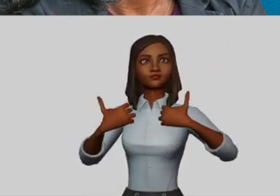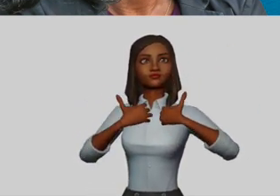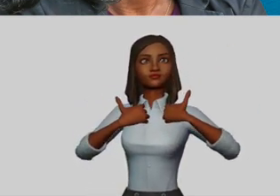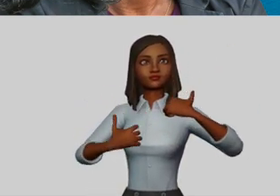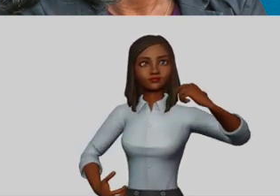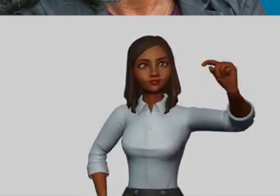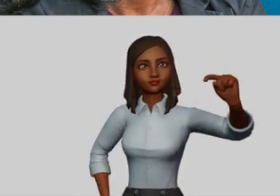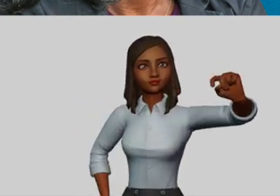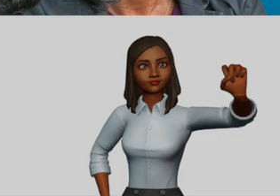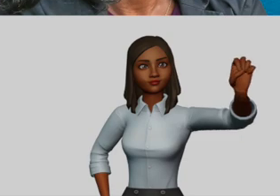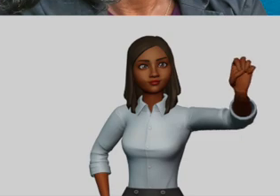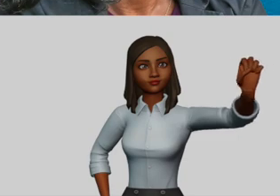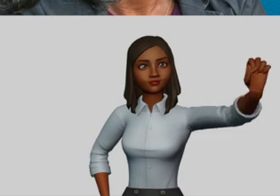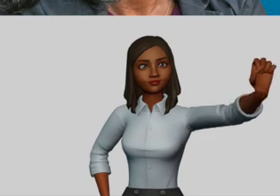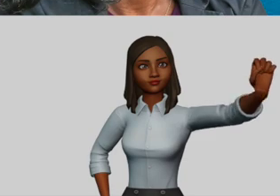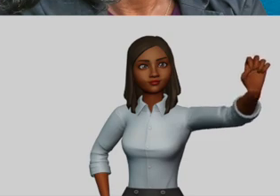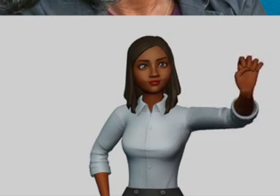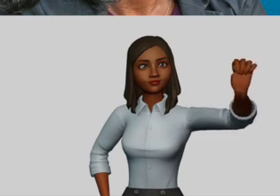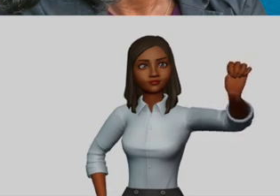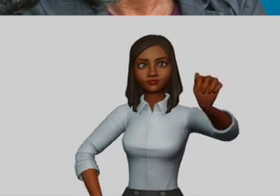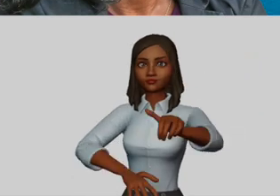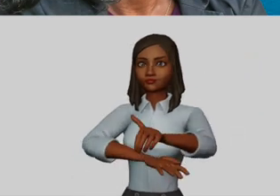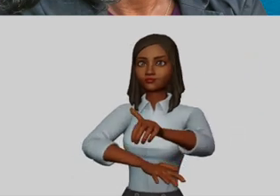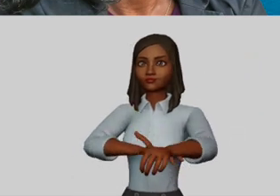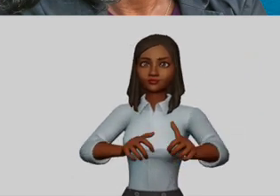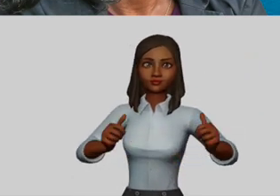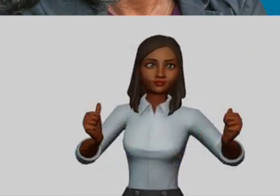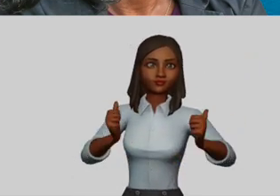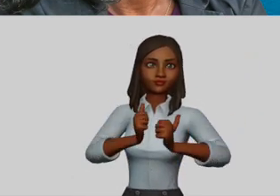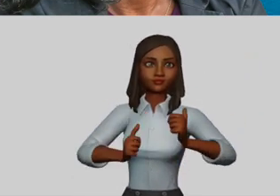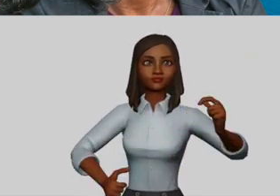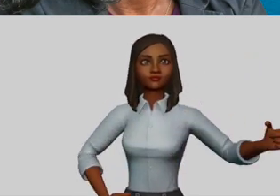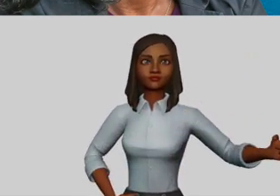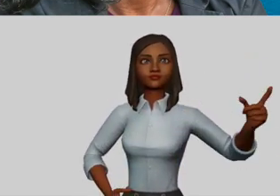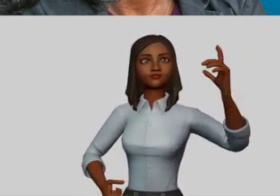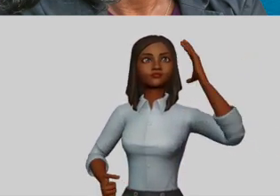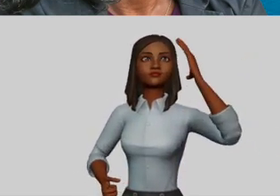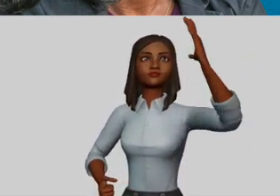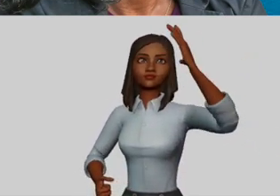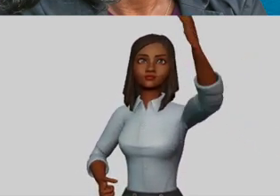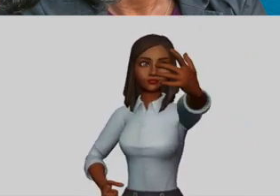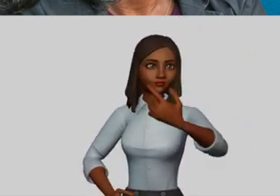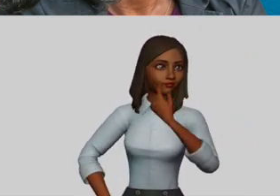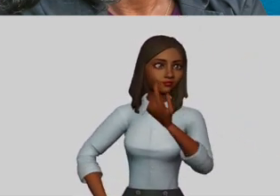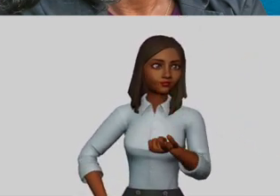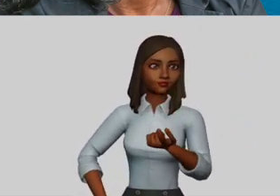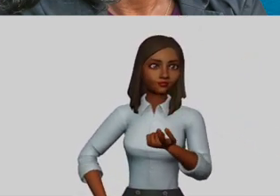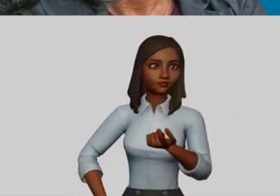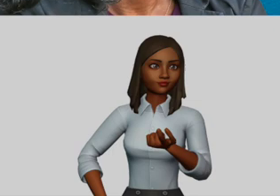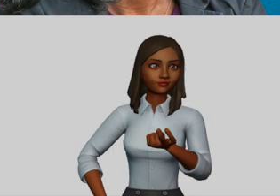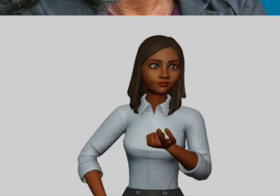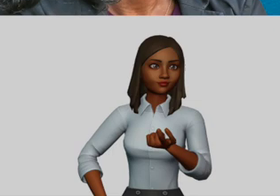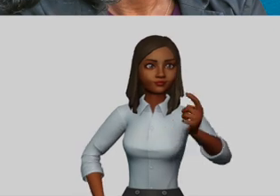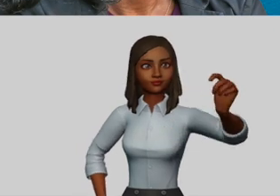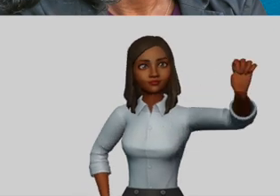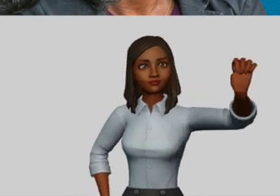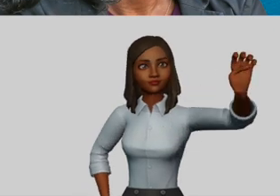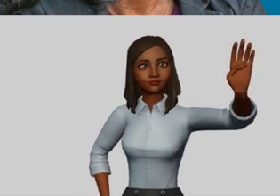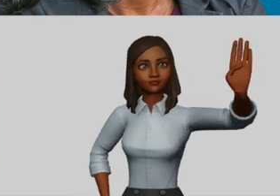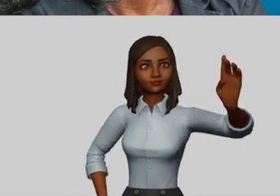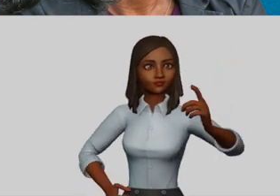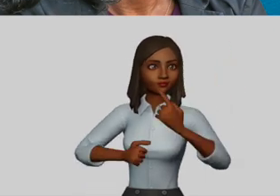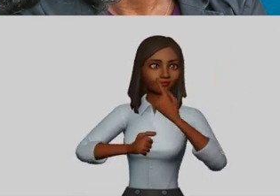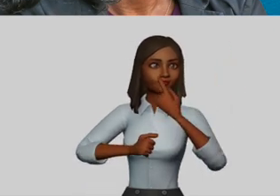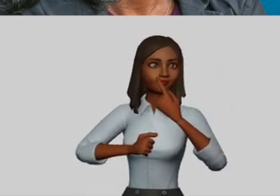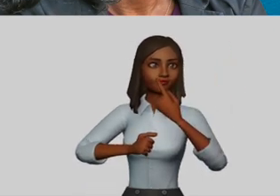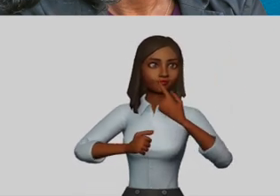la cosa se mueve un poquito más rápido, ¿verdad? Entonces, usualmente con tecnología o con